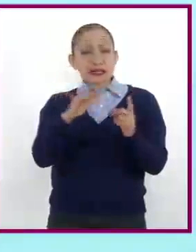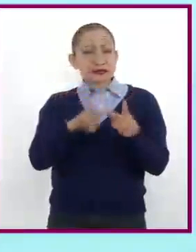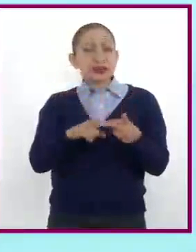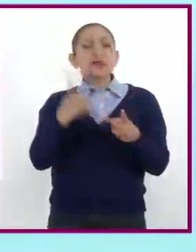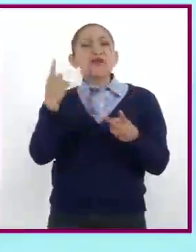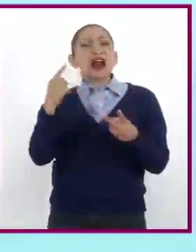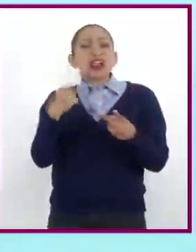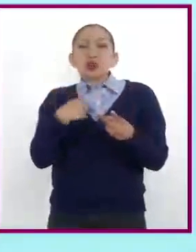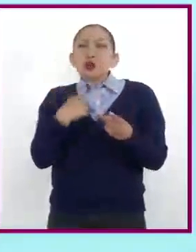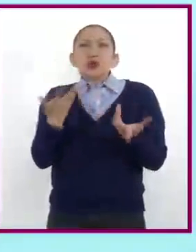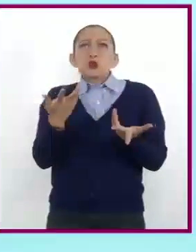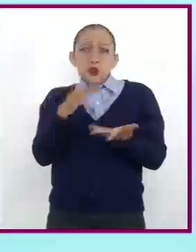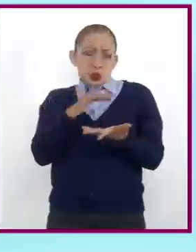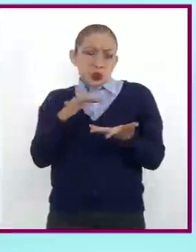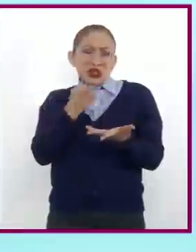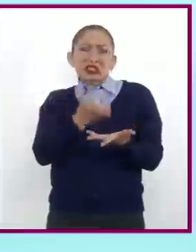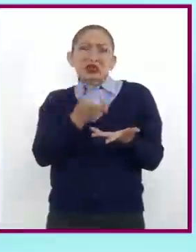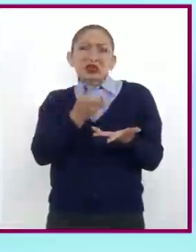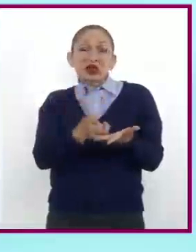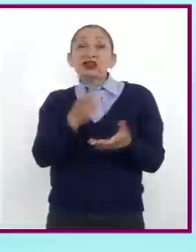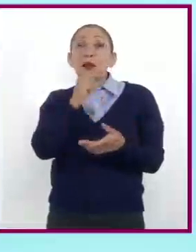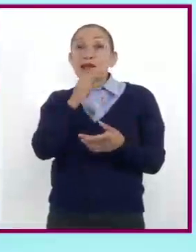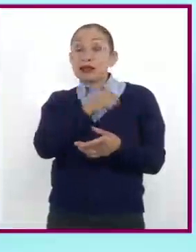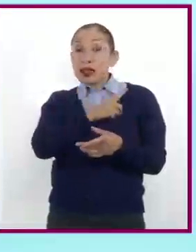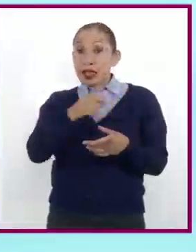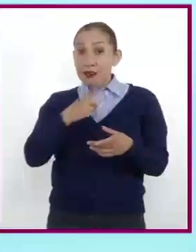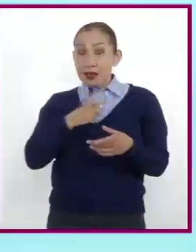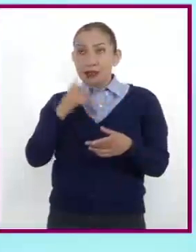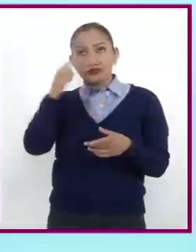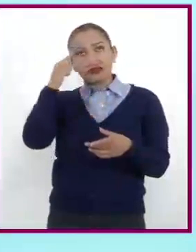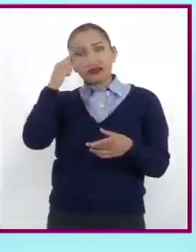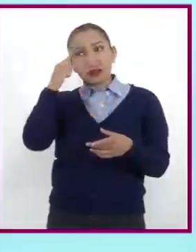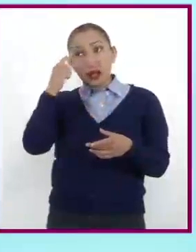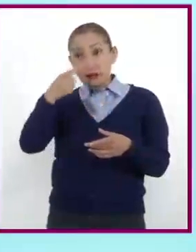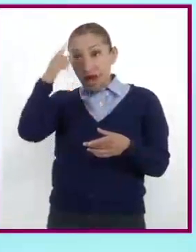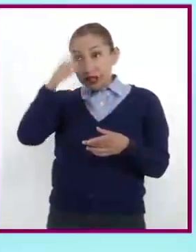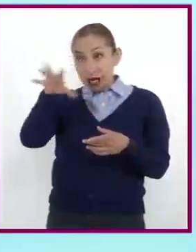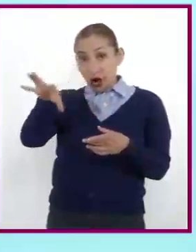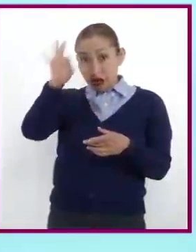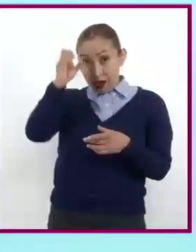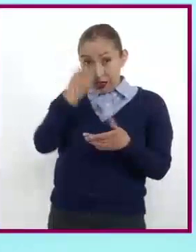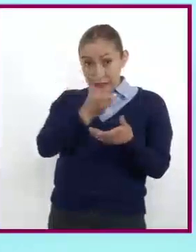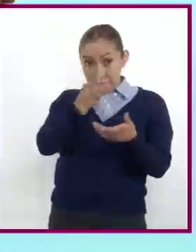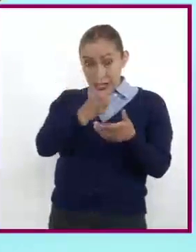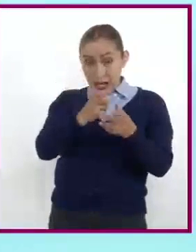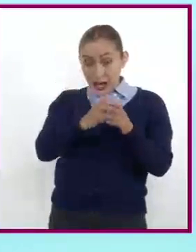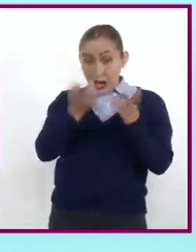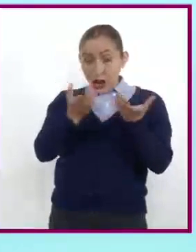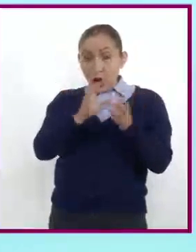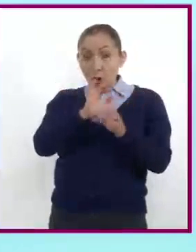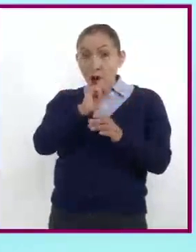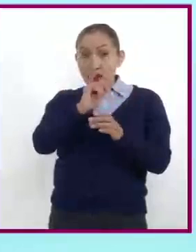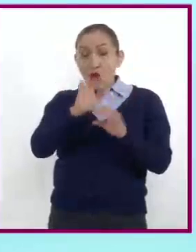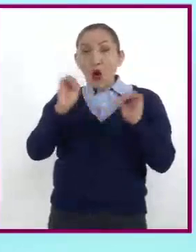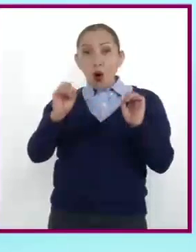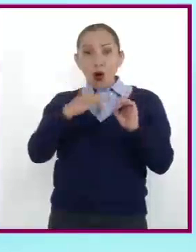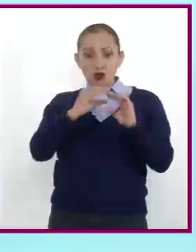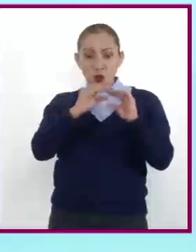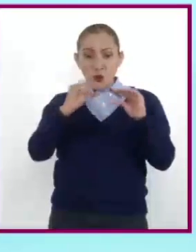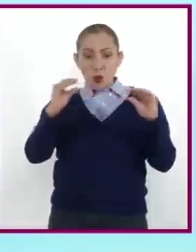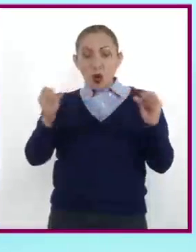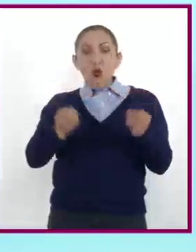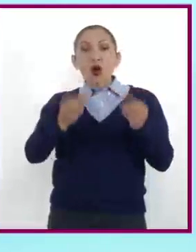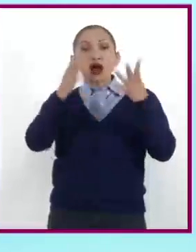y para qué lo leerán. Además deben tomar en cuenta si es fácil conseguir el cuento y la extensión del mismo, es decir,